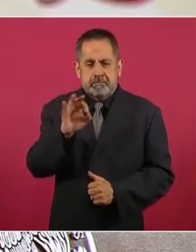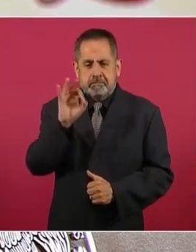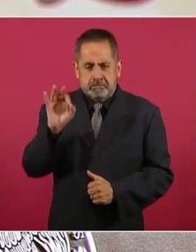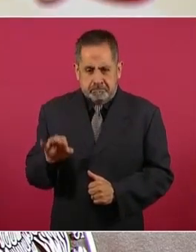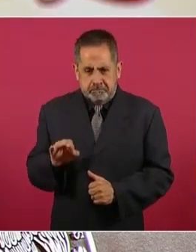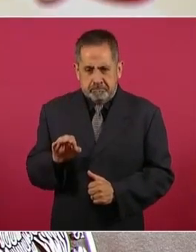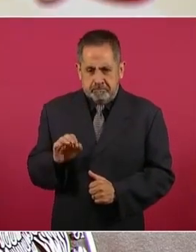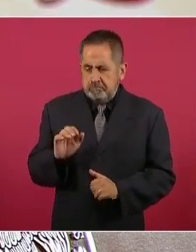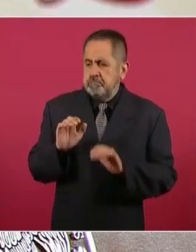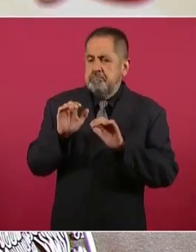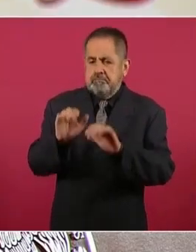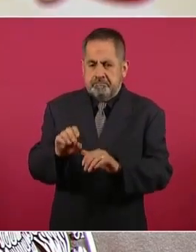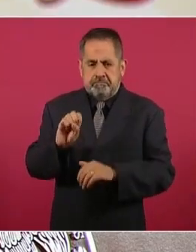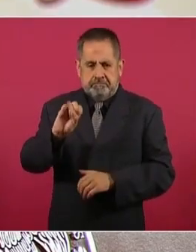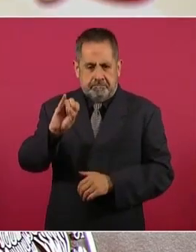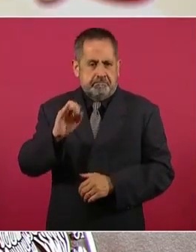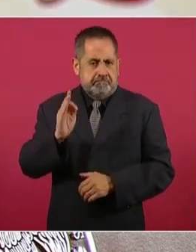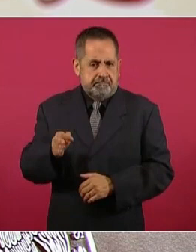5.7%.